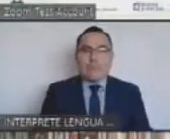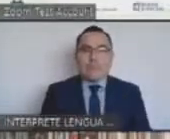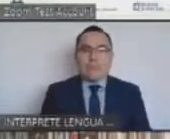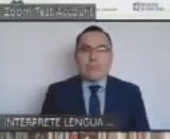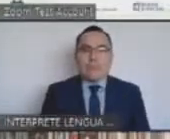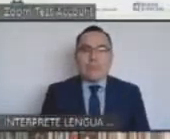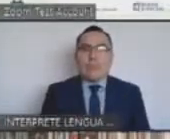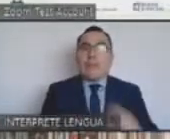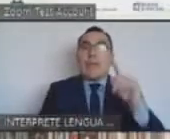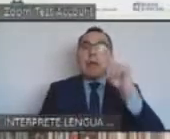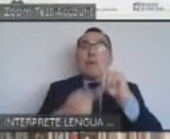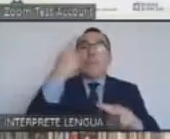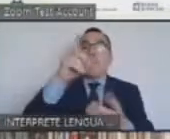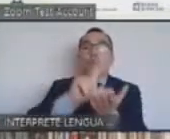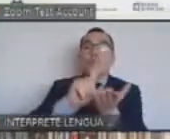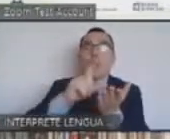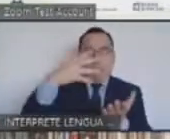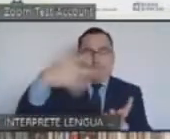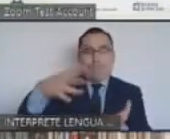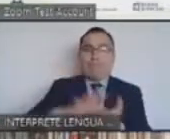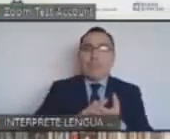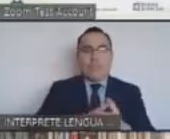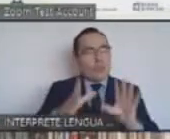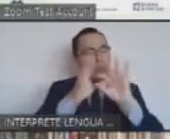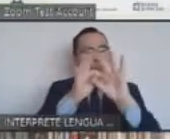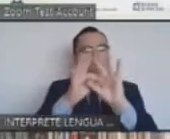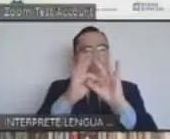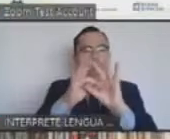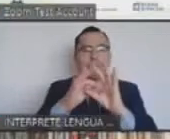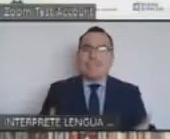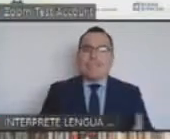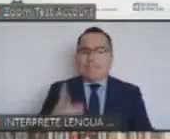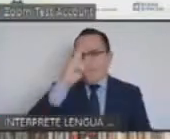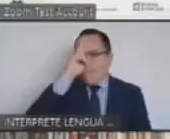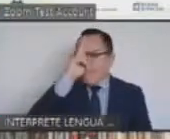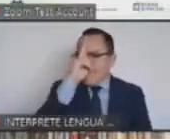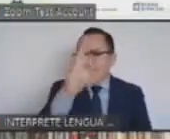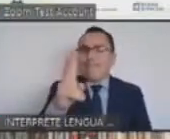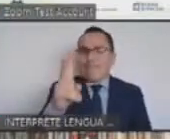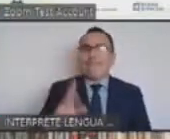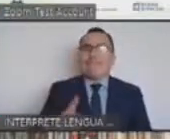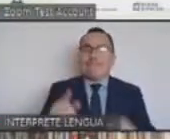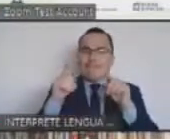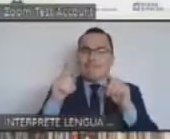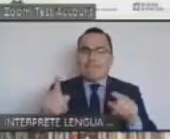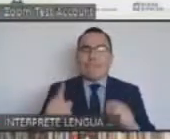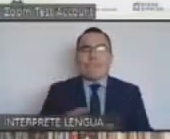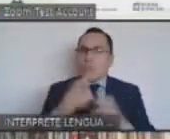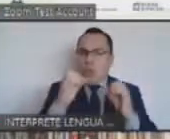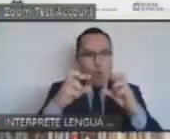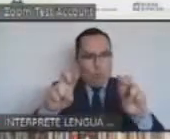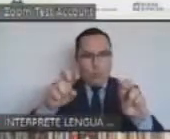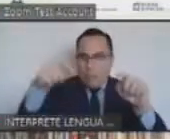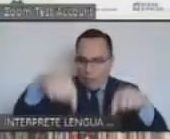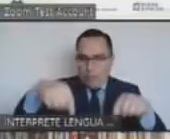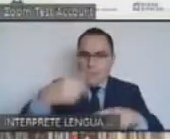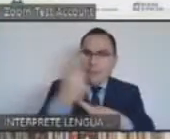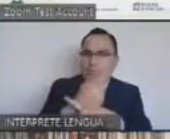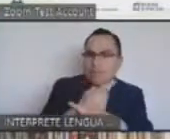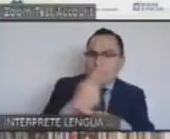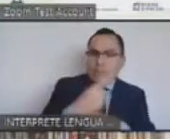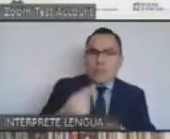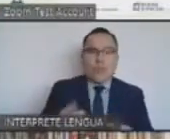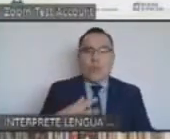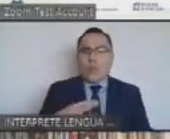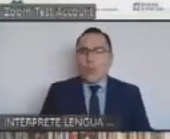En primer lugar, muchísimas gracias por honrarme con esta invitación y con la oportunidad de dirigirme a esta distinguida